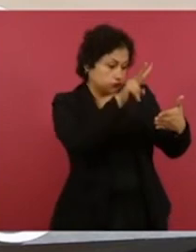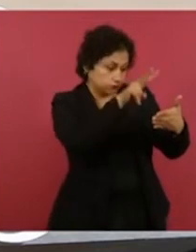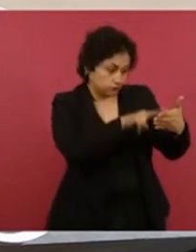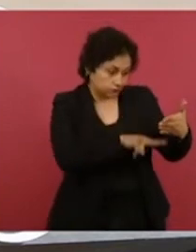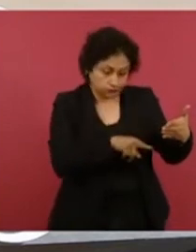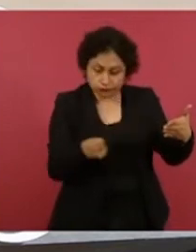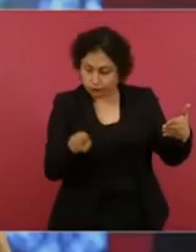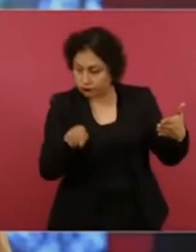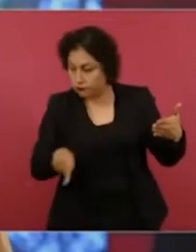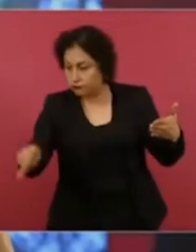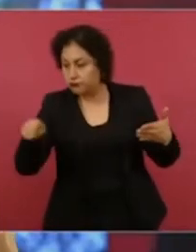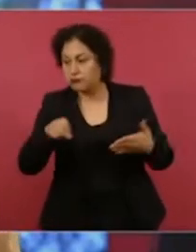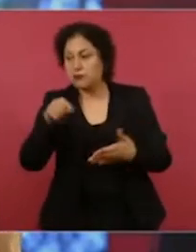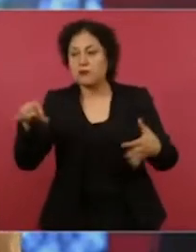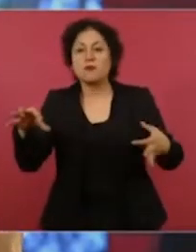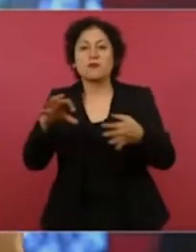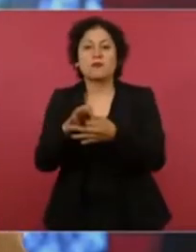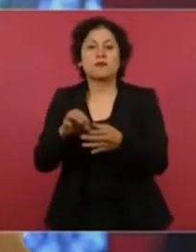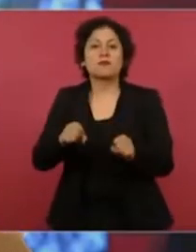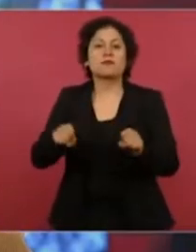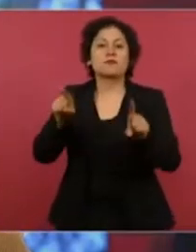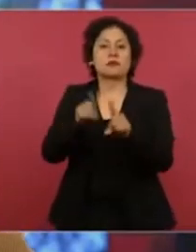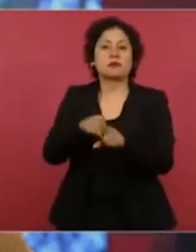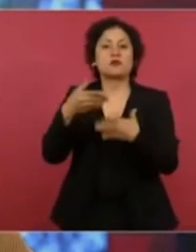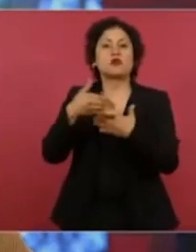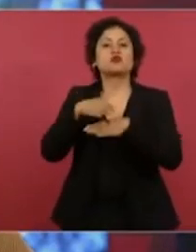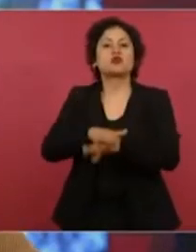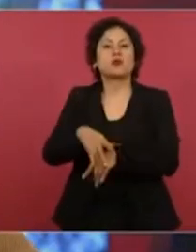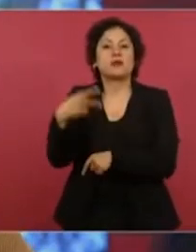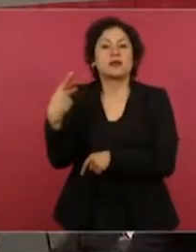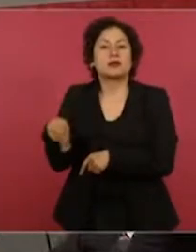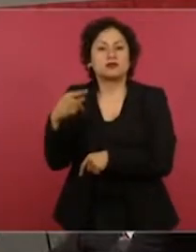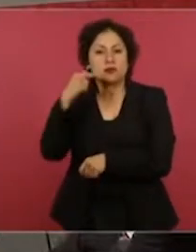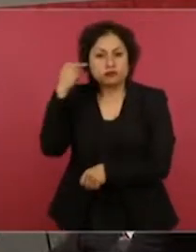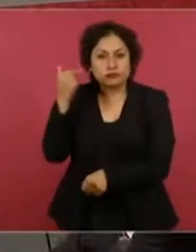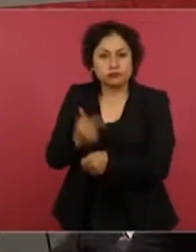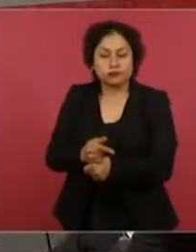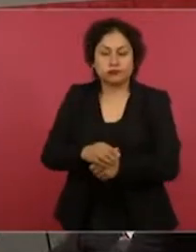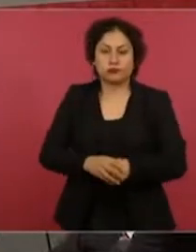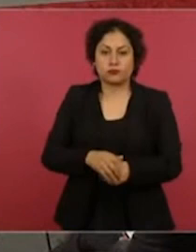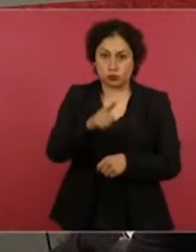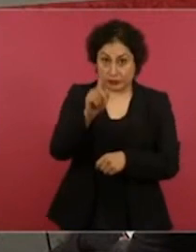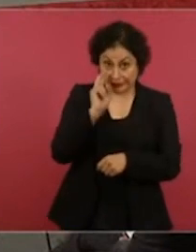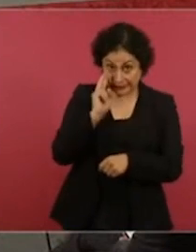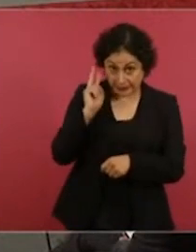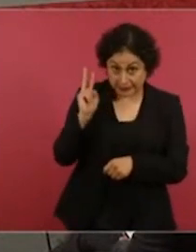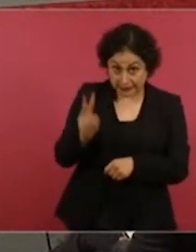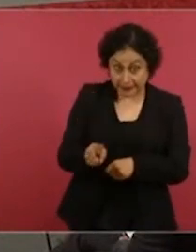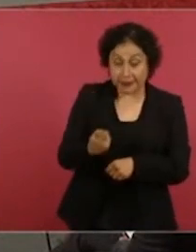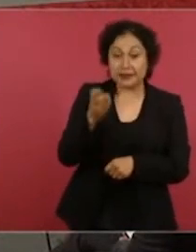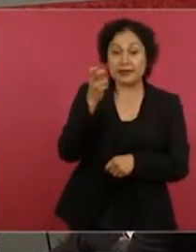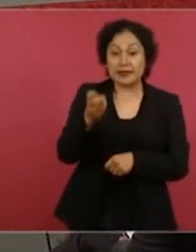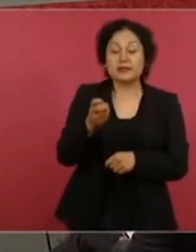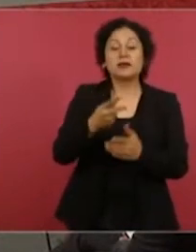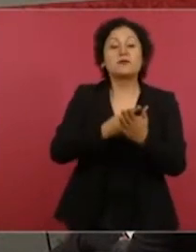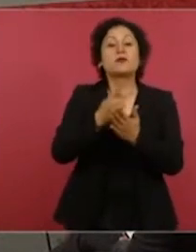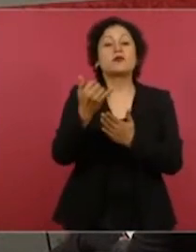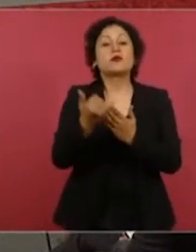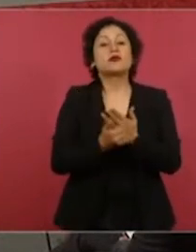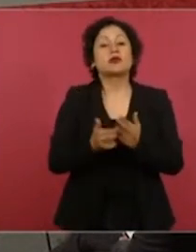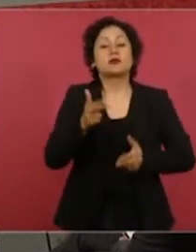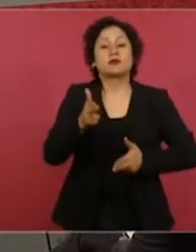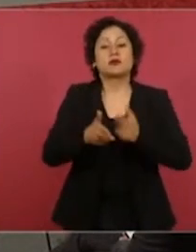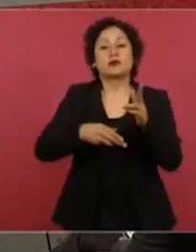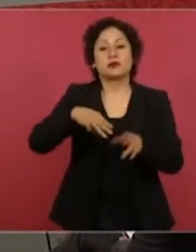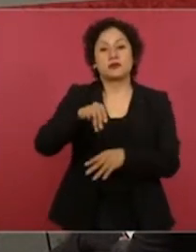y los datos arqueológicos sobre su identificación. Como ven ustedes, el Tren Maya no solo nos permite